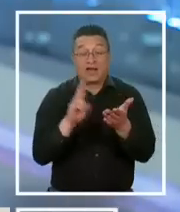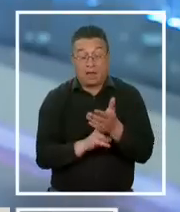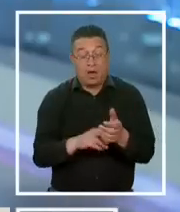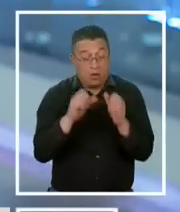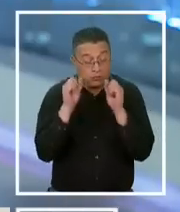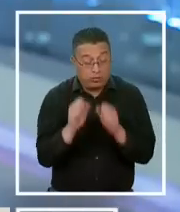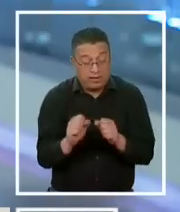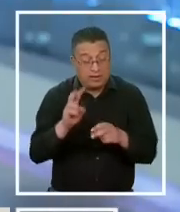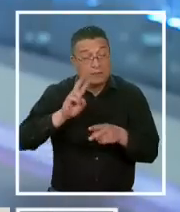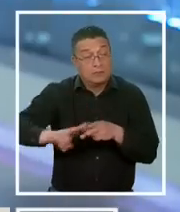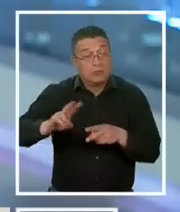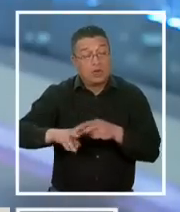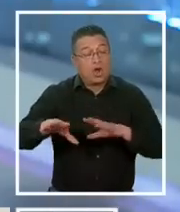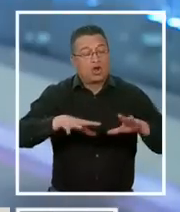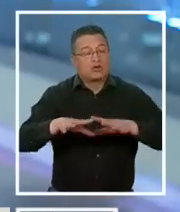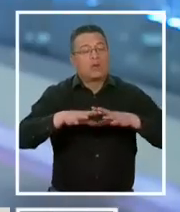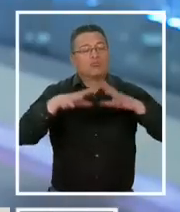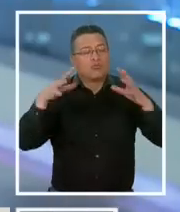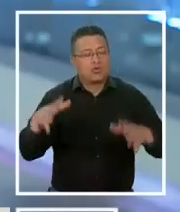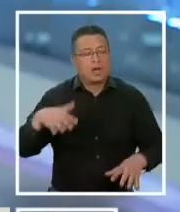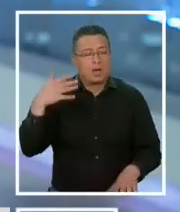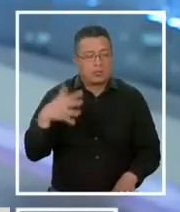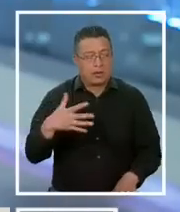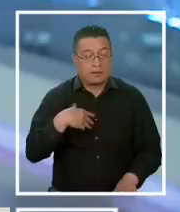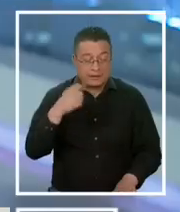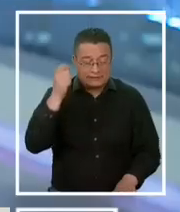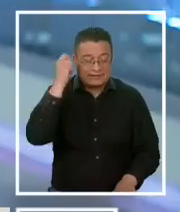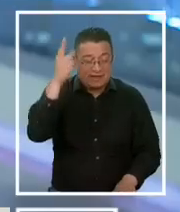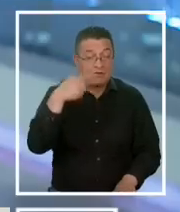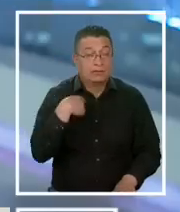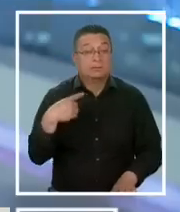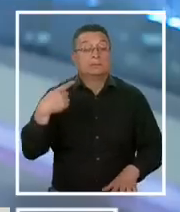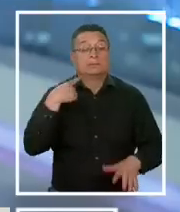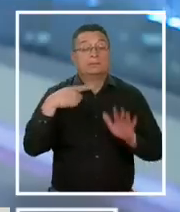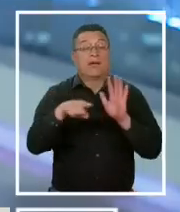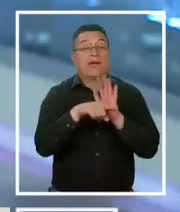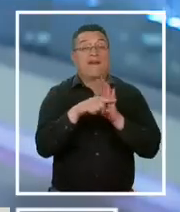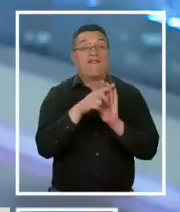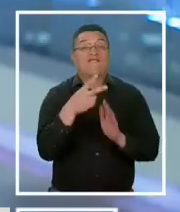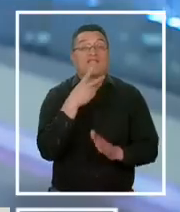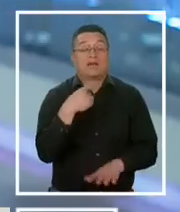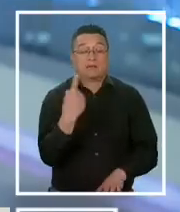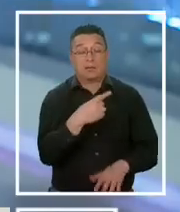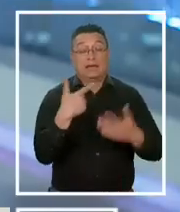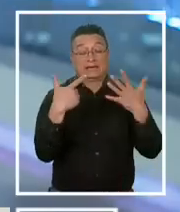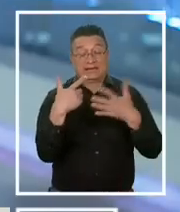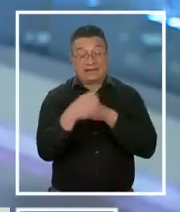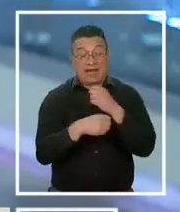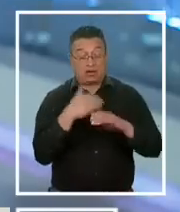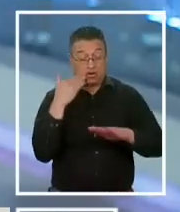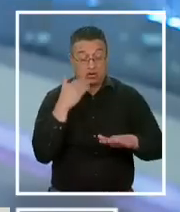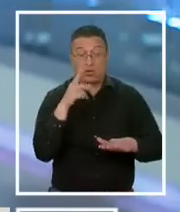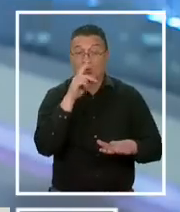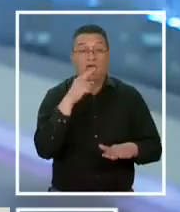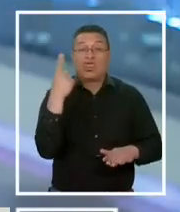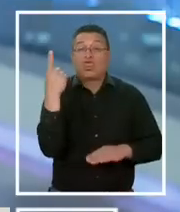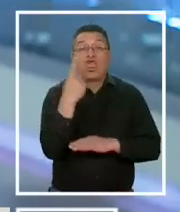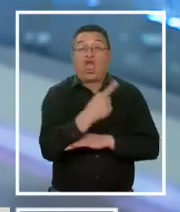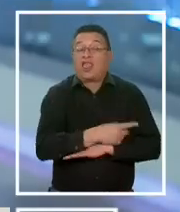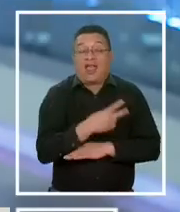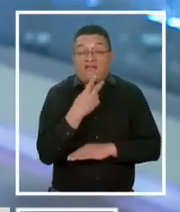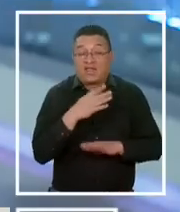la posibilidad de resolver cosas súper concretas que sabemos que impactan en la vida de esos niños Porque además siete años para un niño es toda su vida